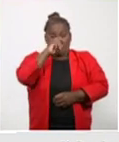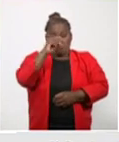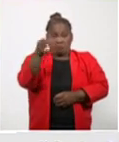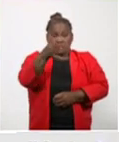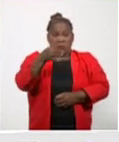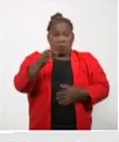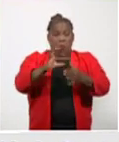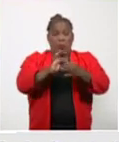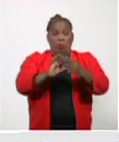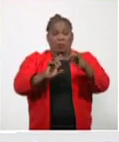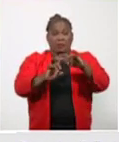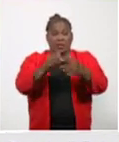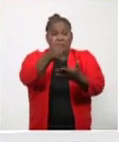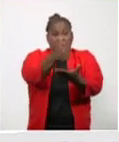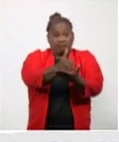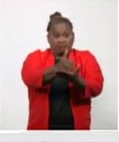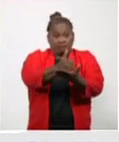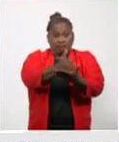Guantánamo, en esta provincia.